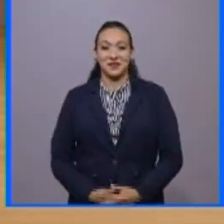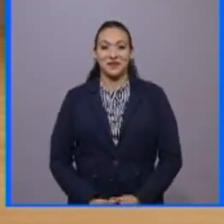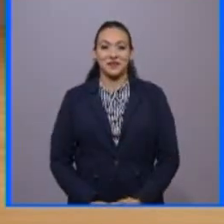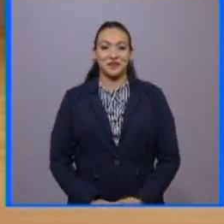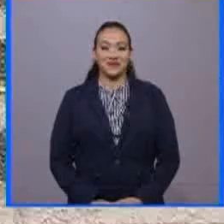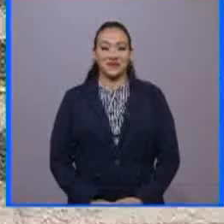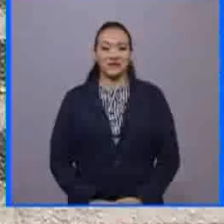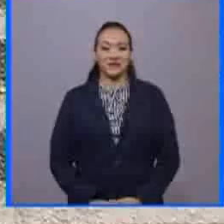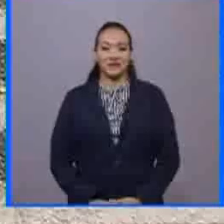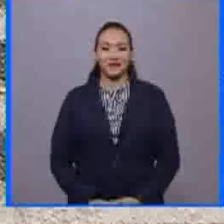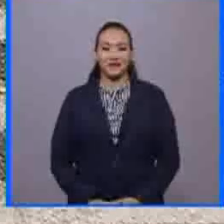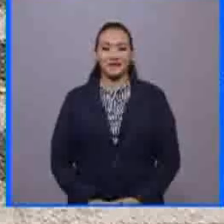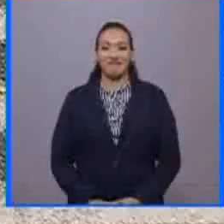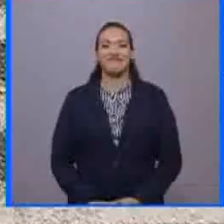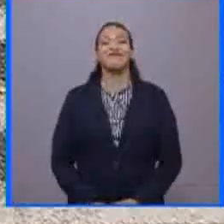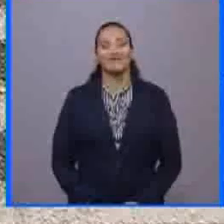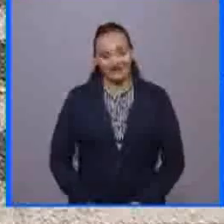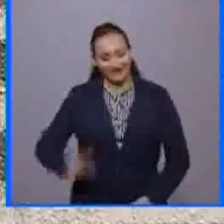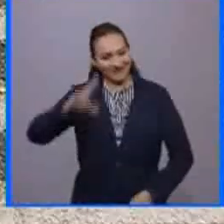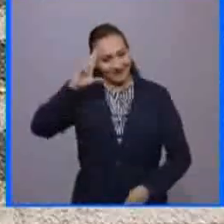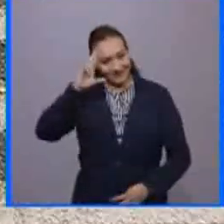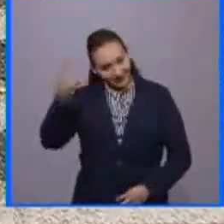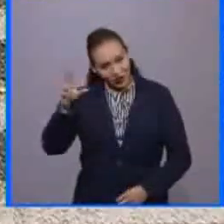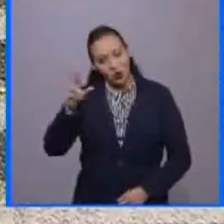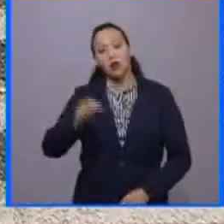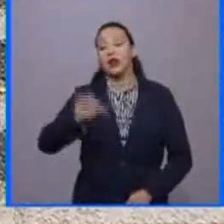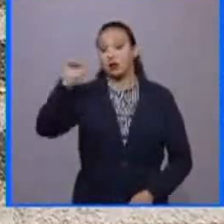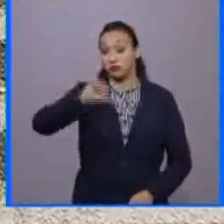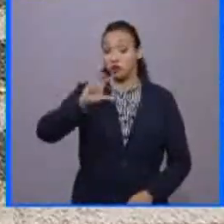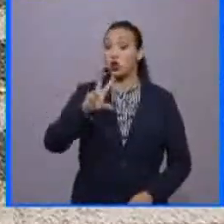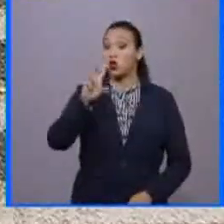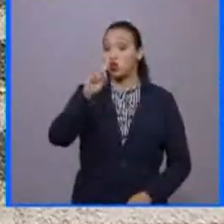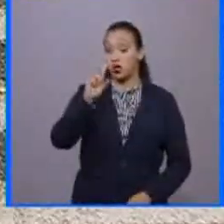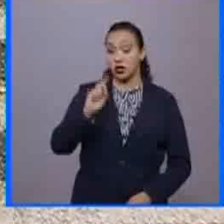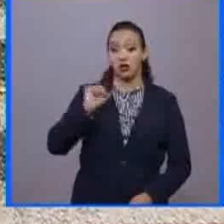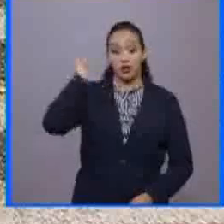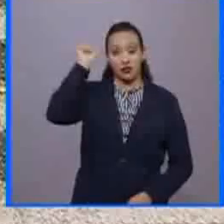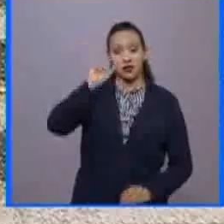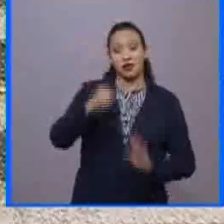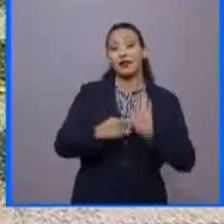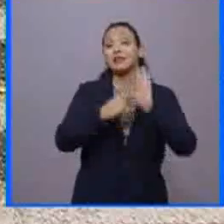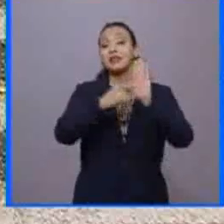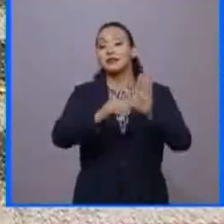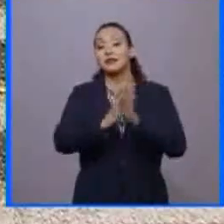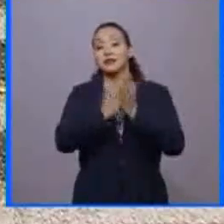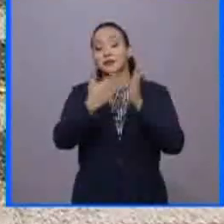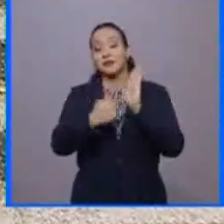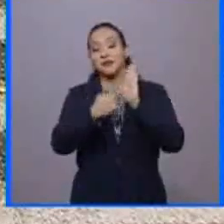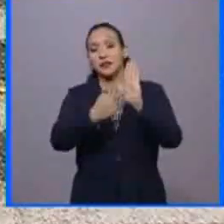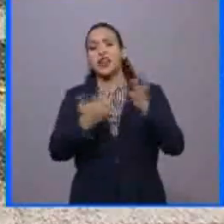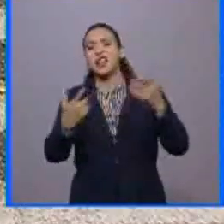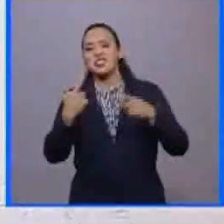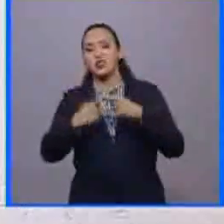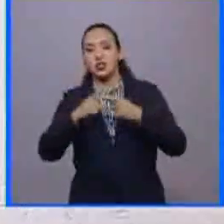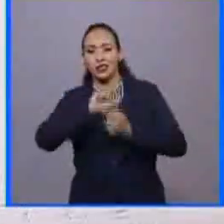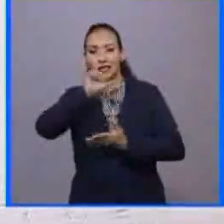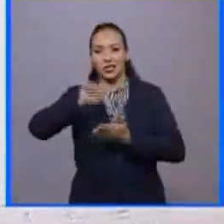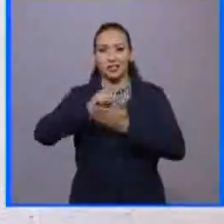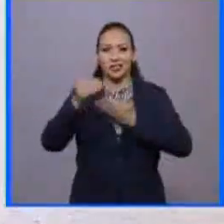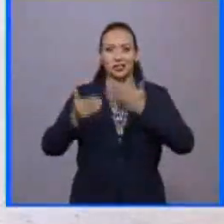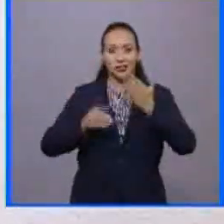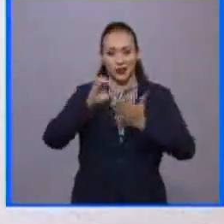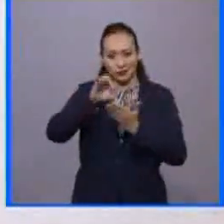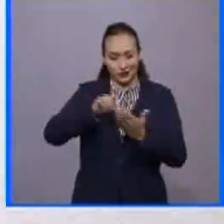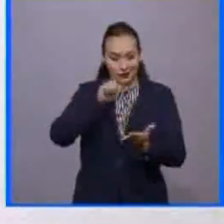escuchamos. Así es, justamente hoy 30 de abril fue presentada una publicación elaborada por el Centro de